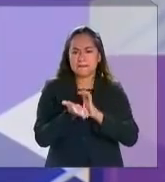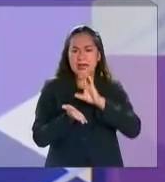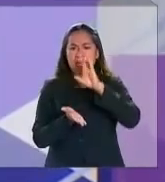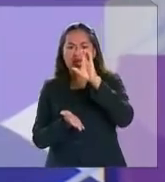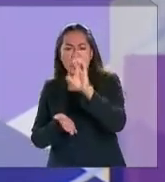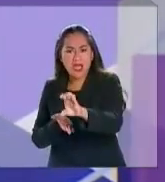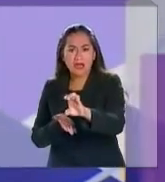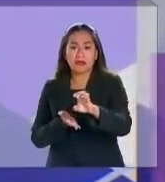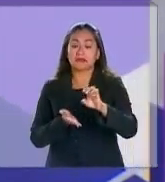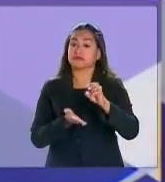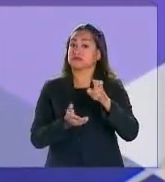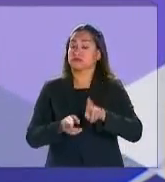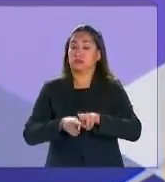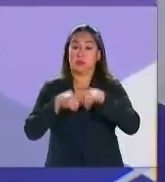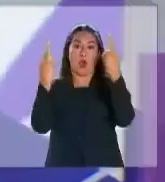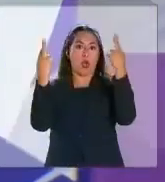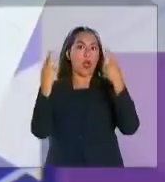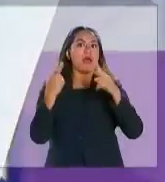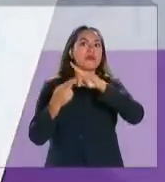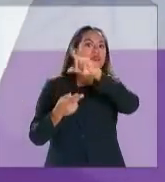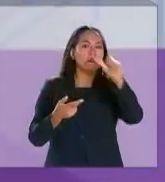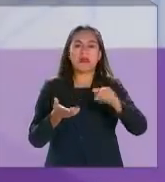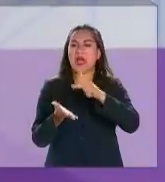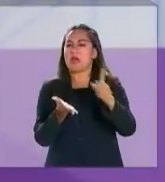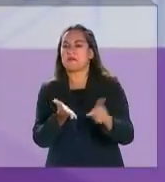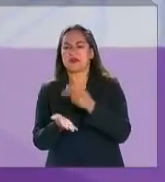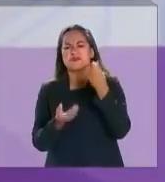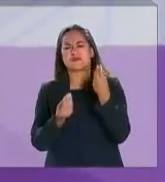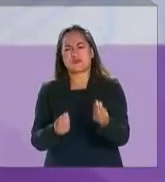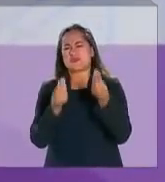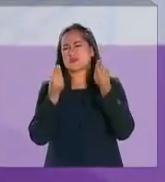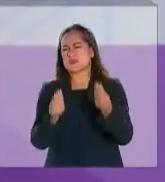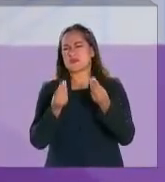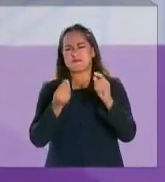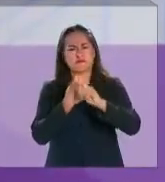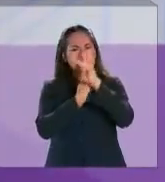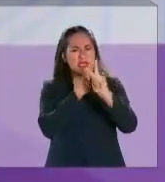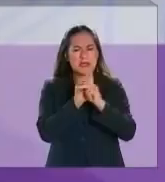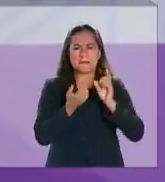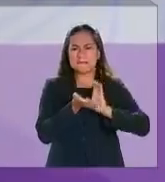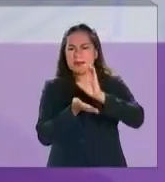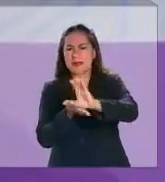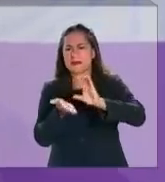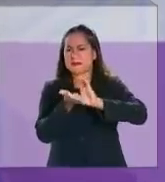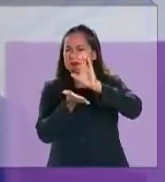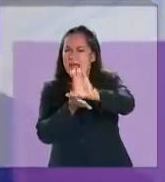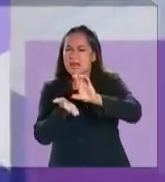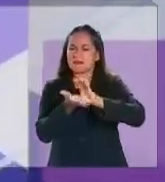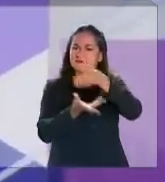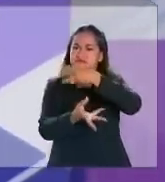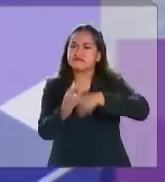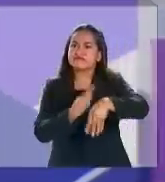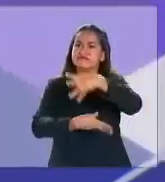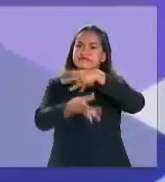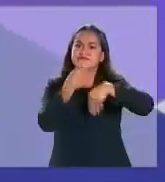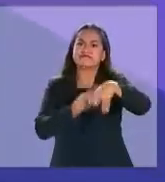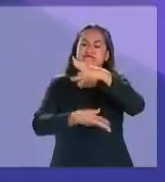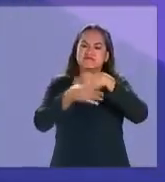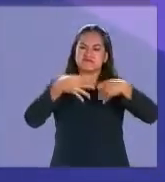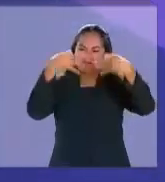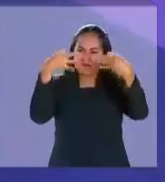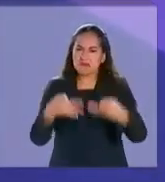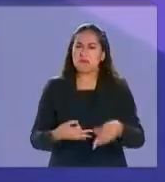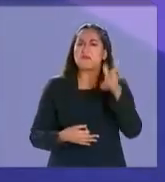de la ciudad de mexico había llegado tanta inversión extranjera y a las pruebas me remito porque tú estás